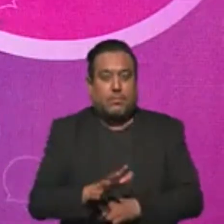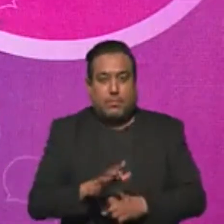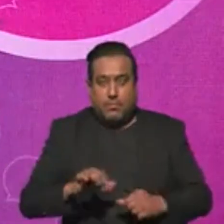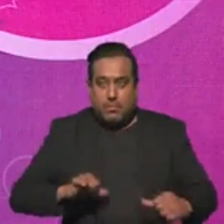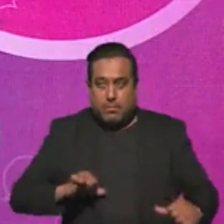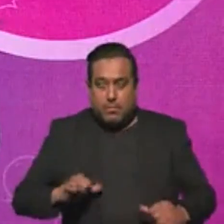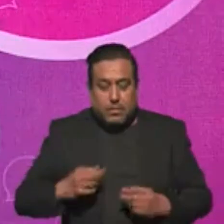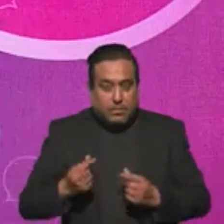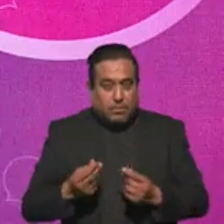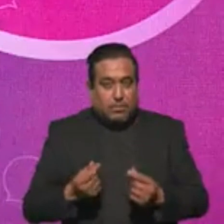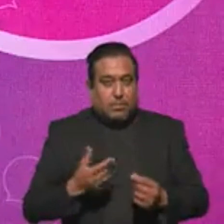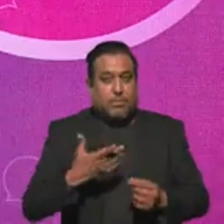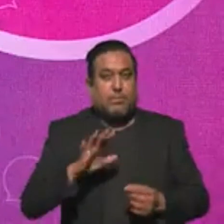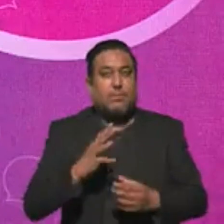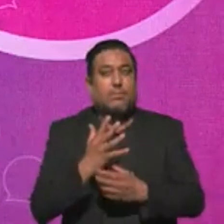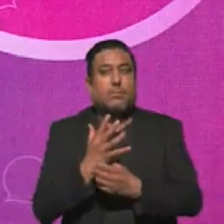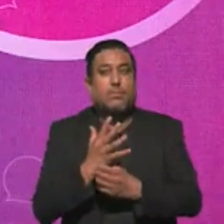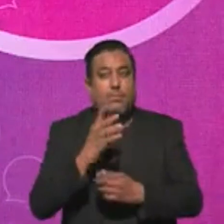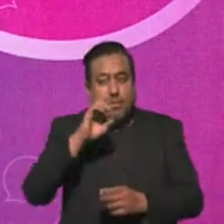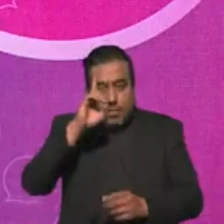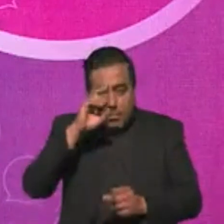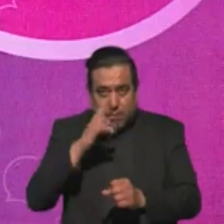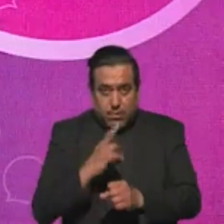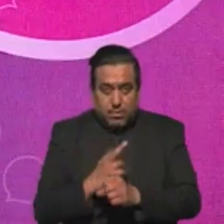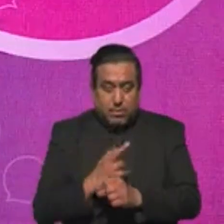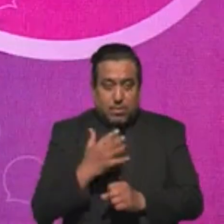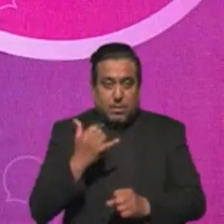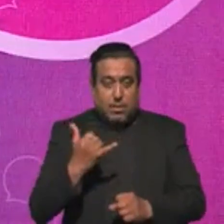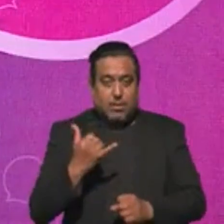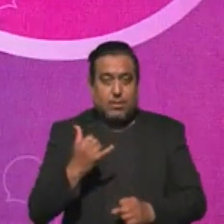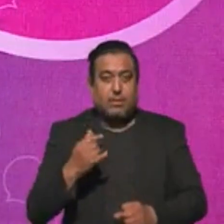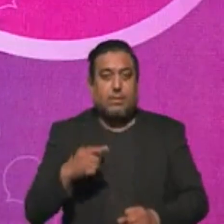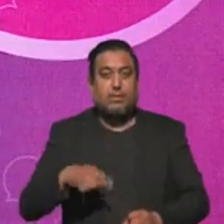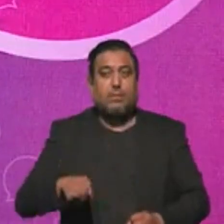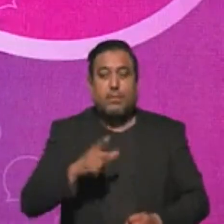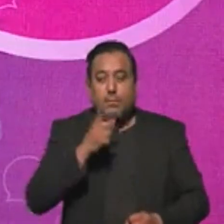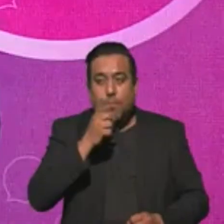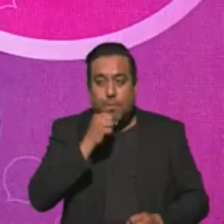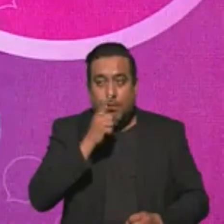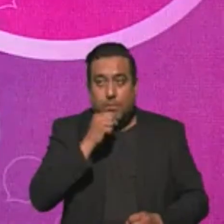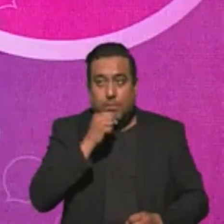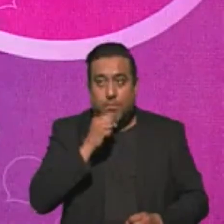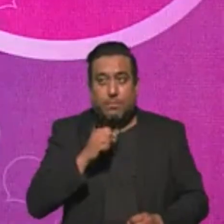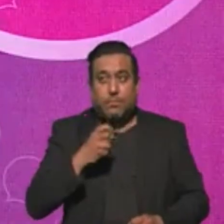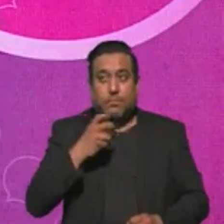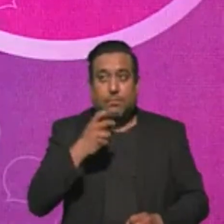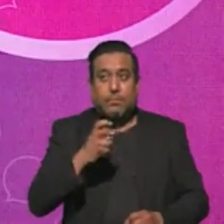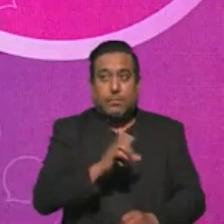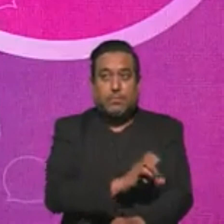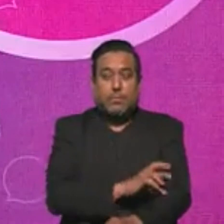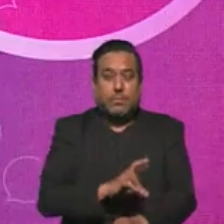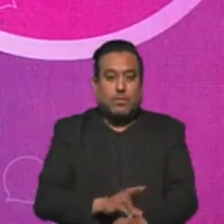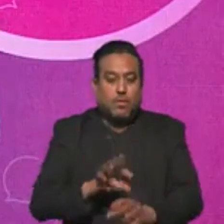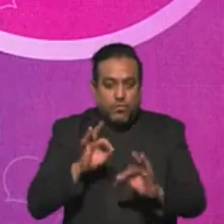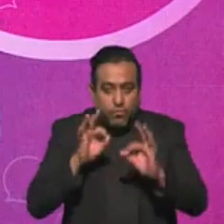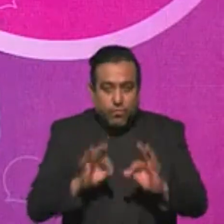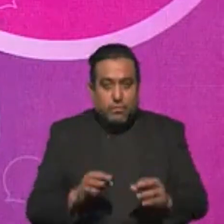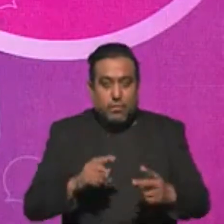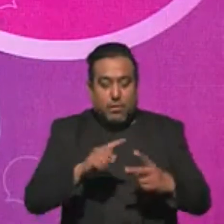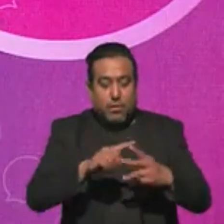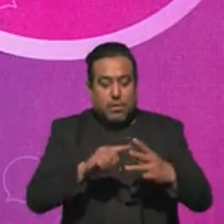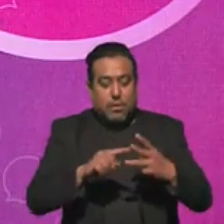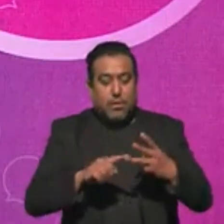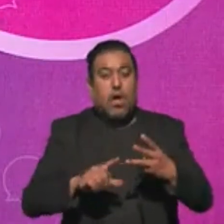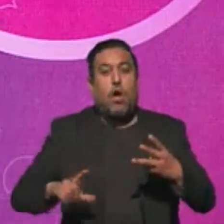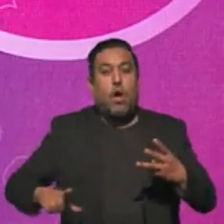acciones llevadas a cabo por la dirección y los elementos de la policía una coordinación efectiva entre los tres niveles